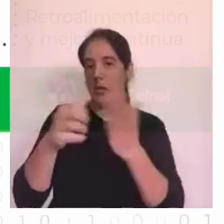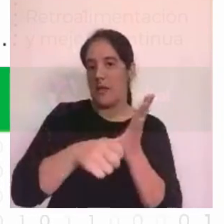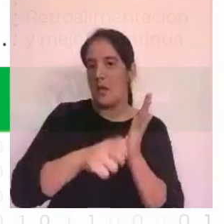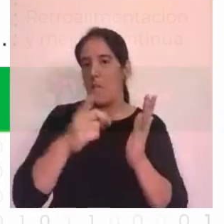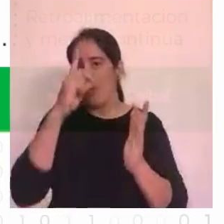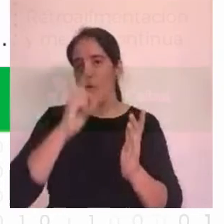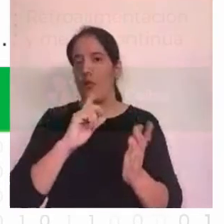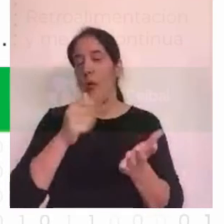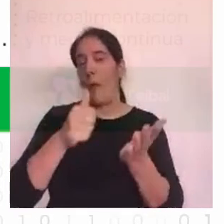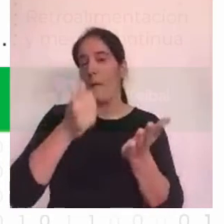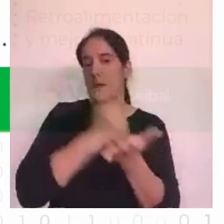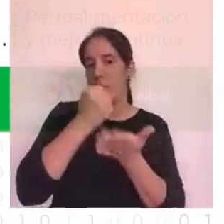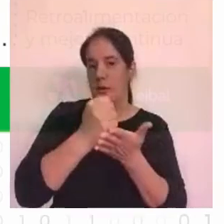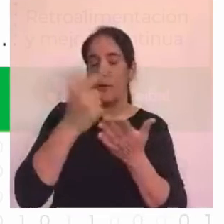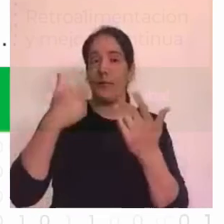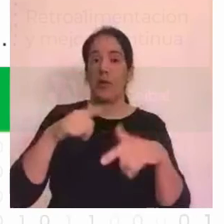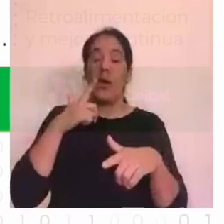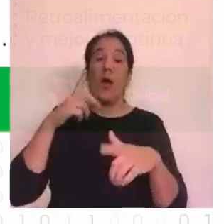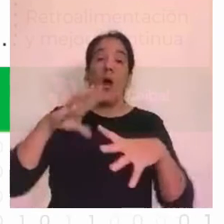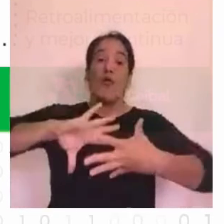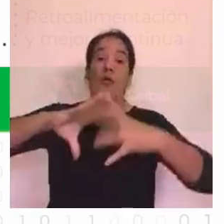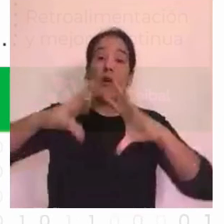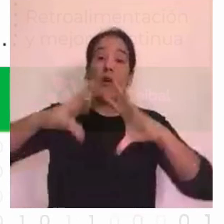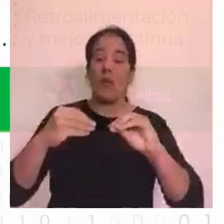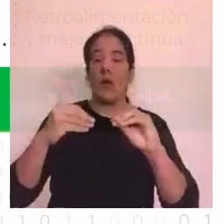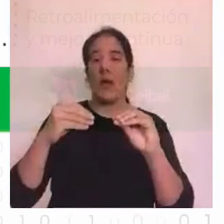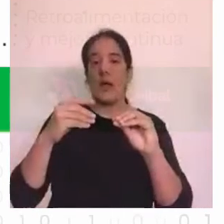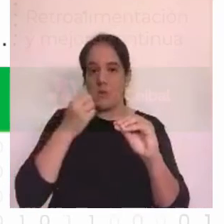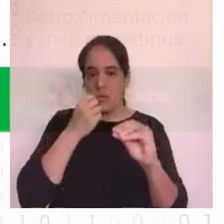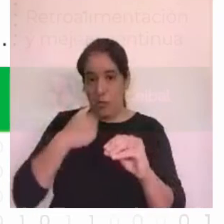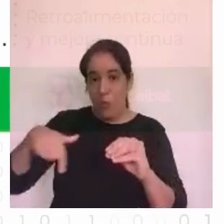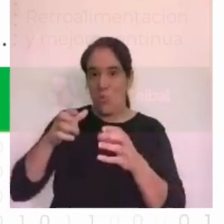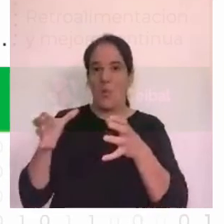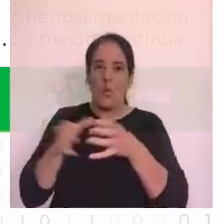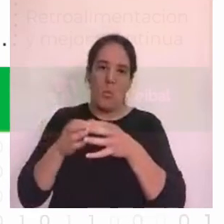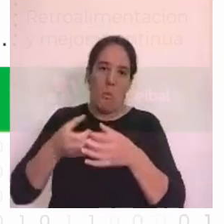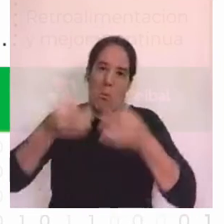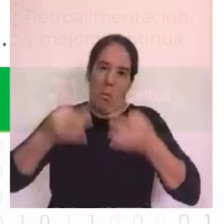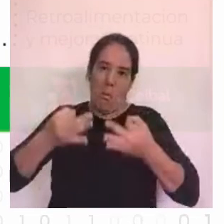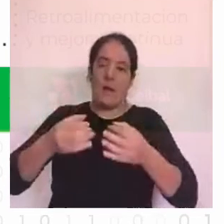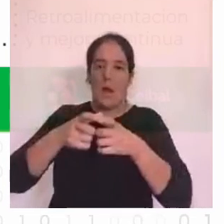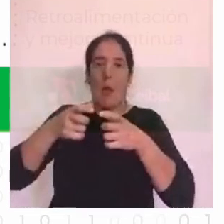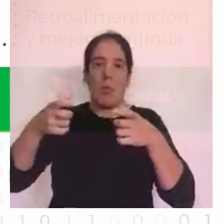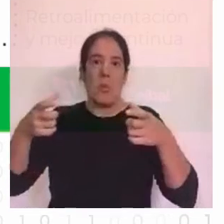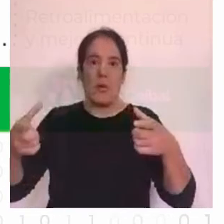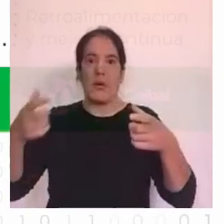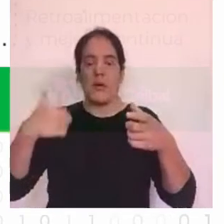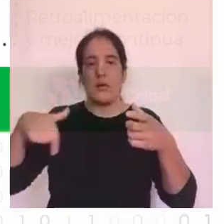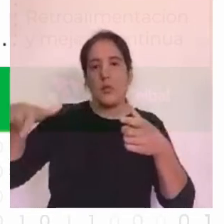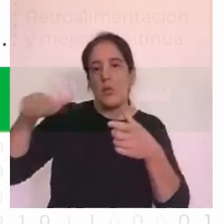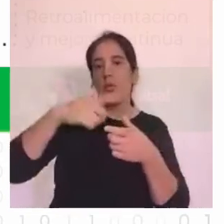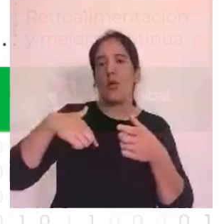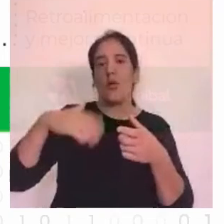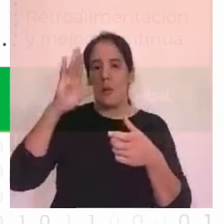construye todo esto, existe un equipo excelente que está en actual crecimiento y estamos todos aprendiendo